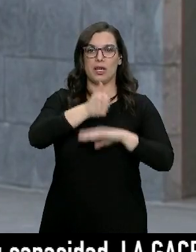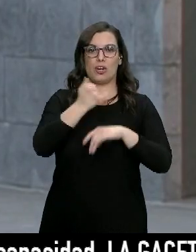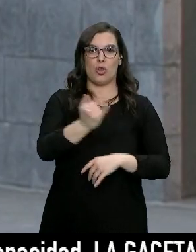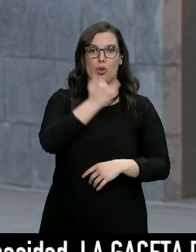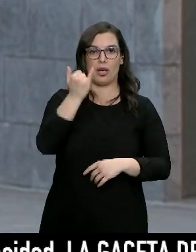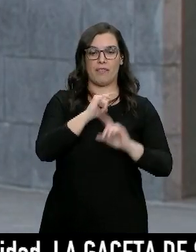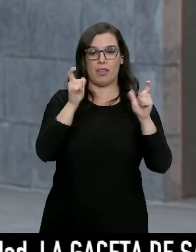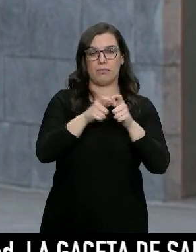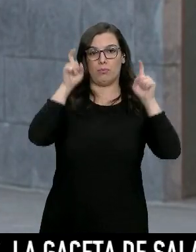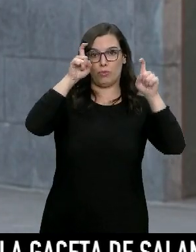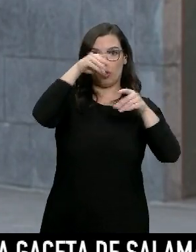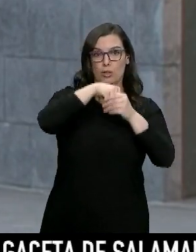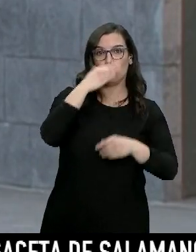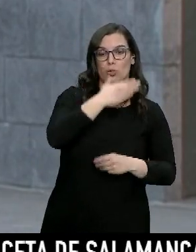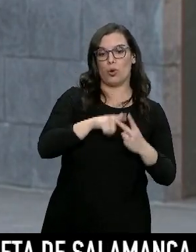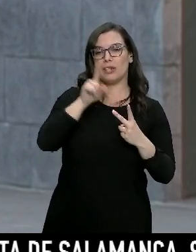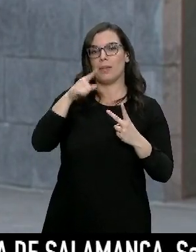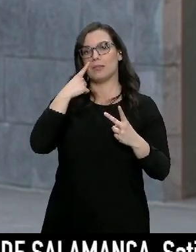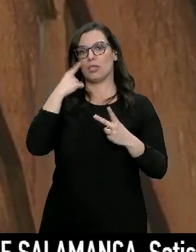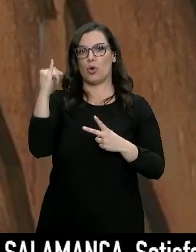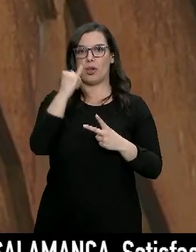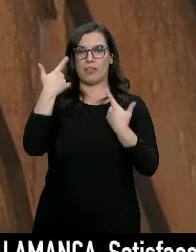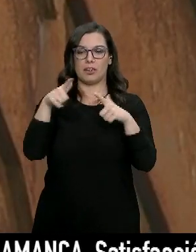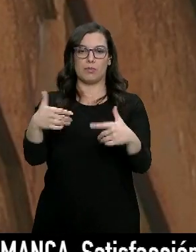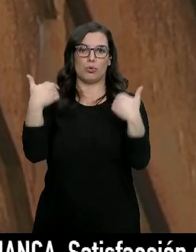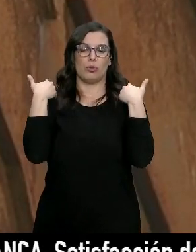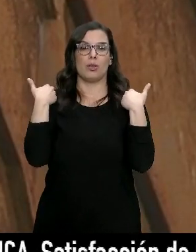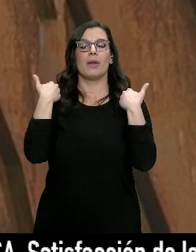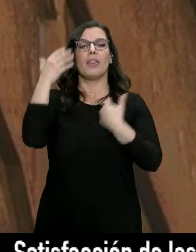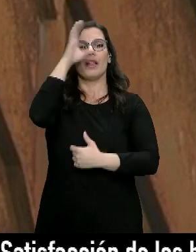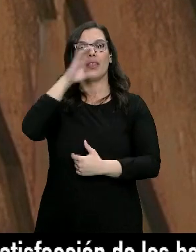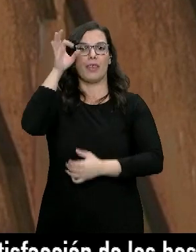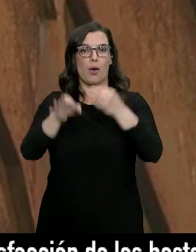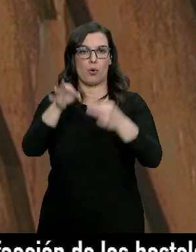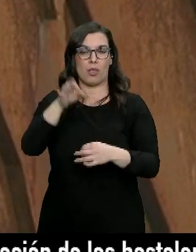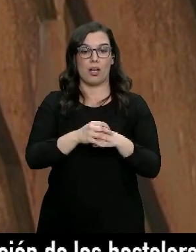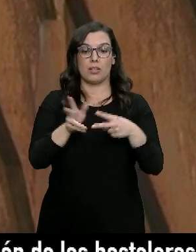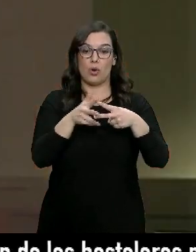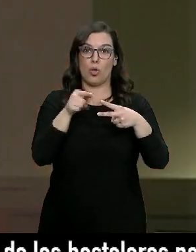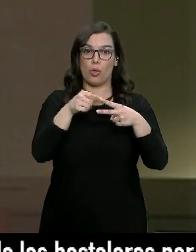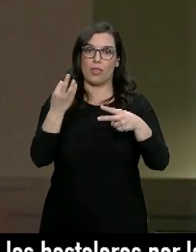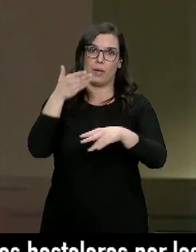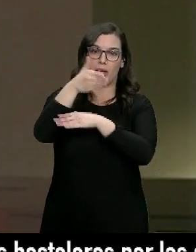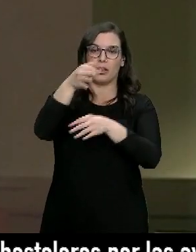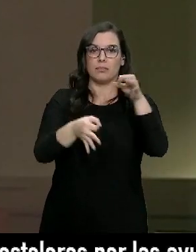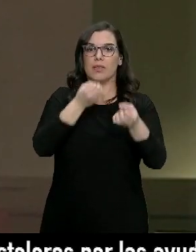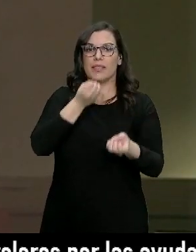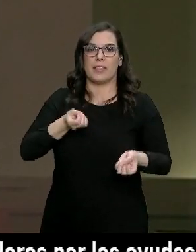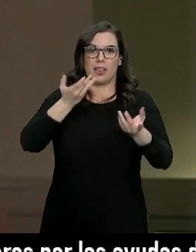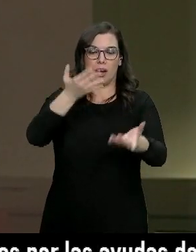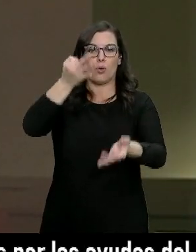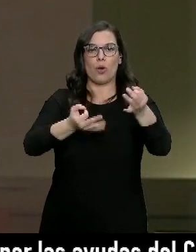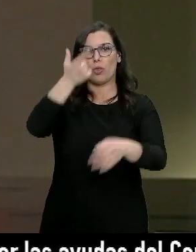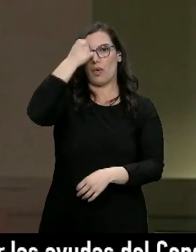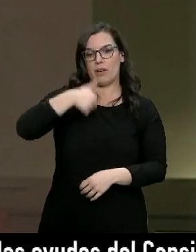régimen docente de la escuela y el inspector jefe responsable del Departamento de Ciencias Jurídicas del centro. Ambos tendrán que declarar en los juzgados de